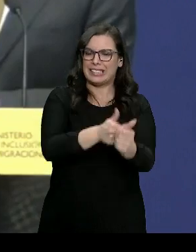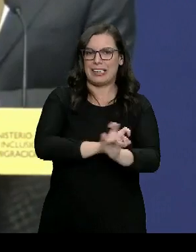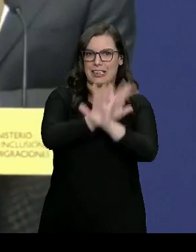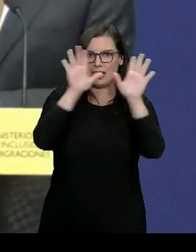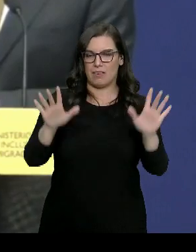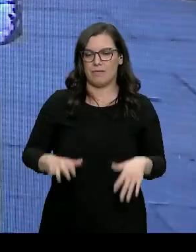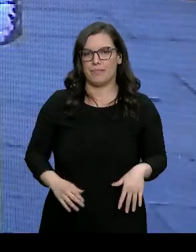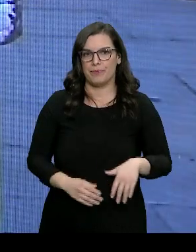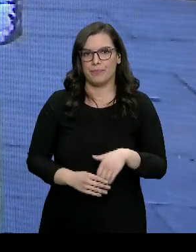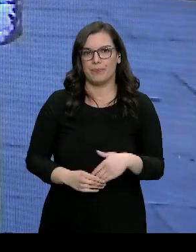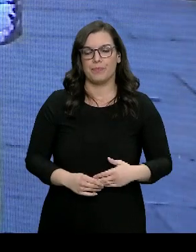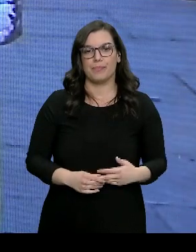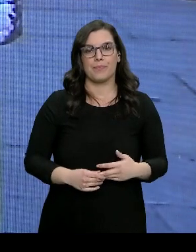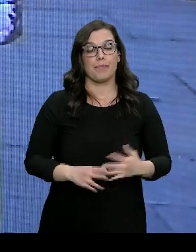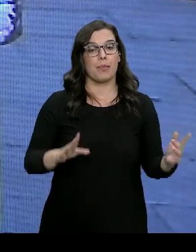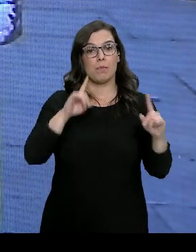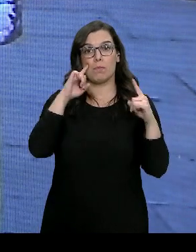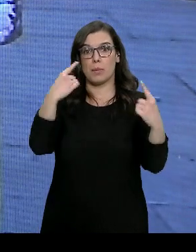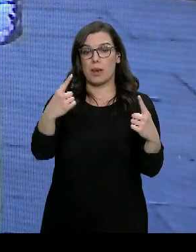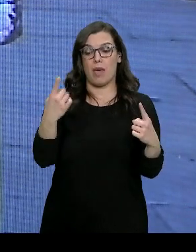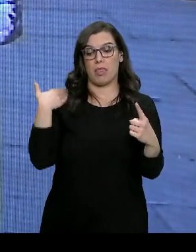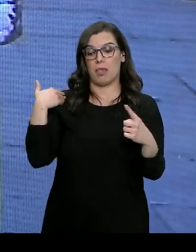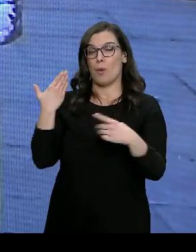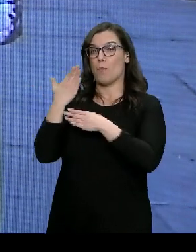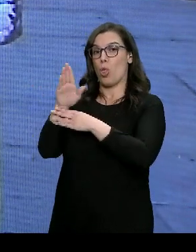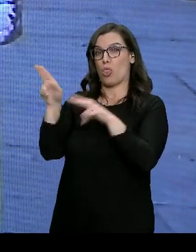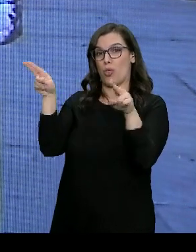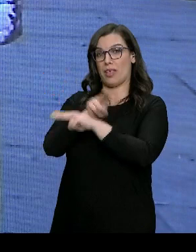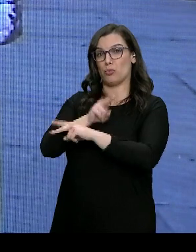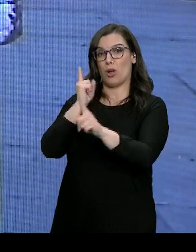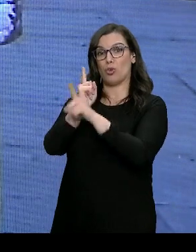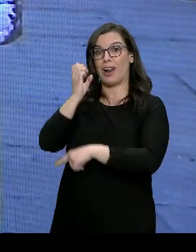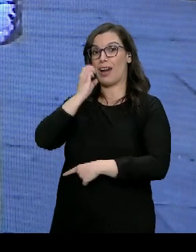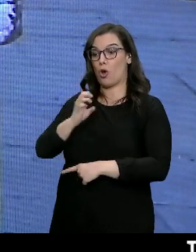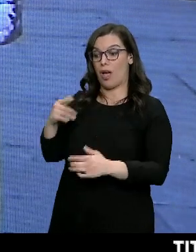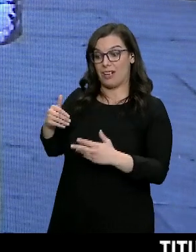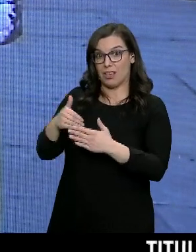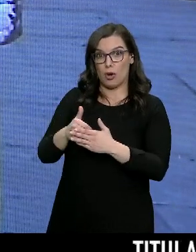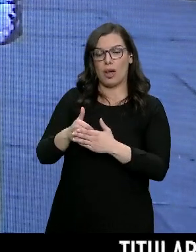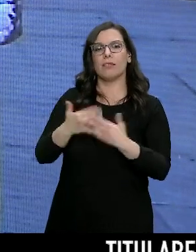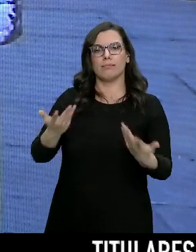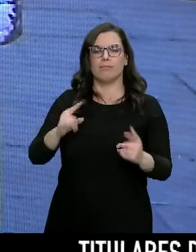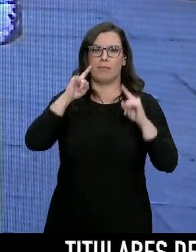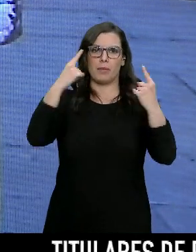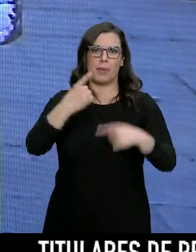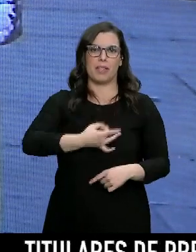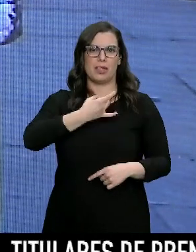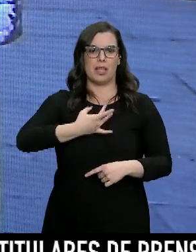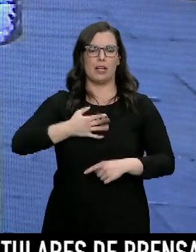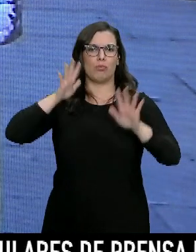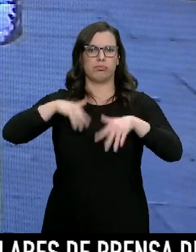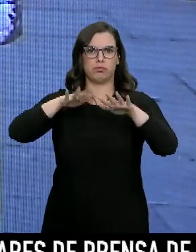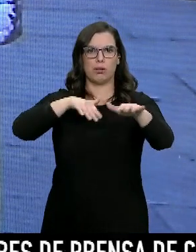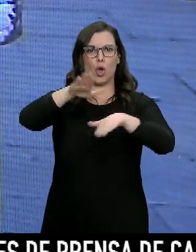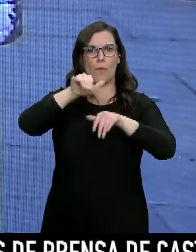estaba. Y por primera vez desde la moción de censura a Rajoy, los sindicatos convocan movilizaciones contra el Gobierno. Será